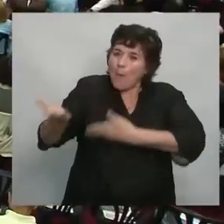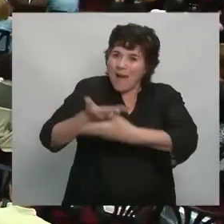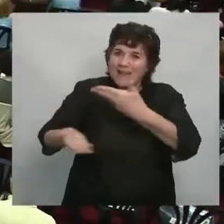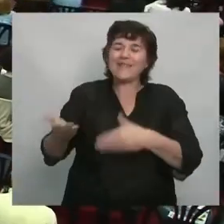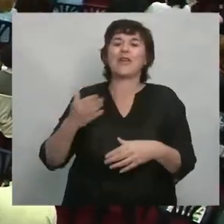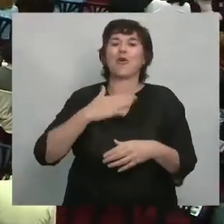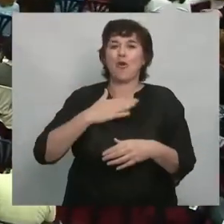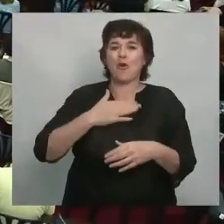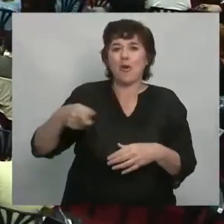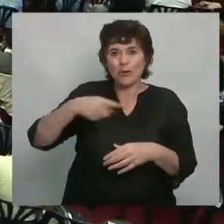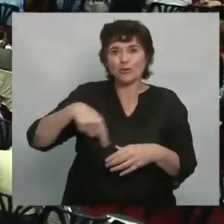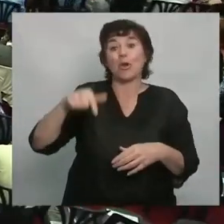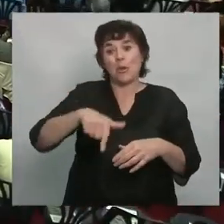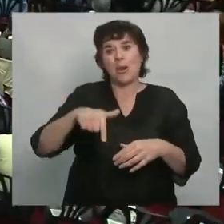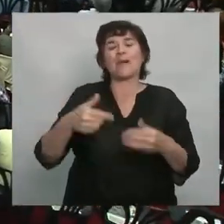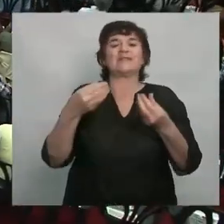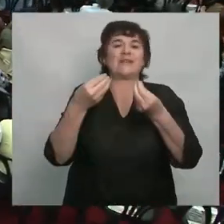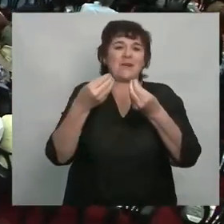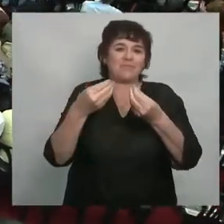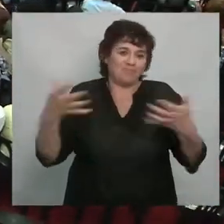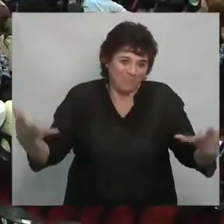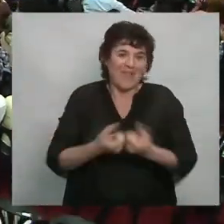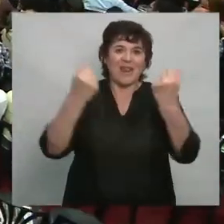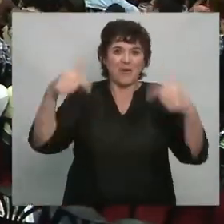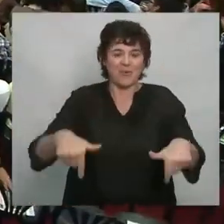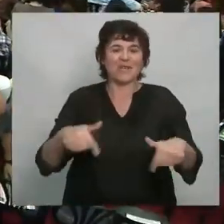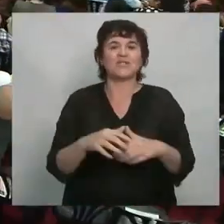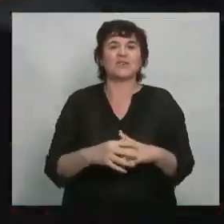nosotros esta inauguración. Seth Nijami.